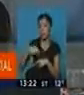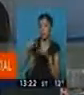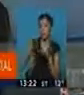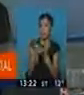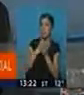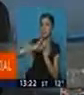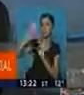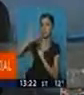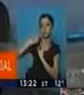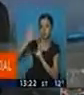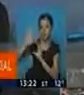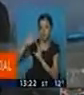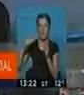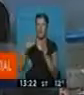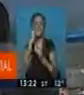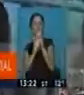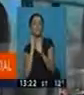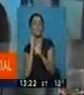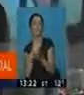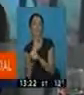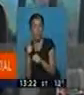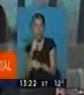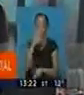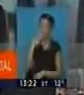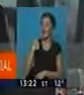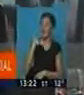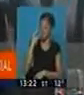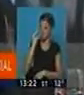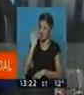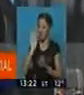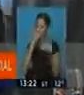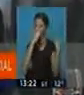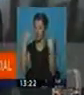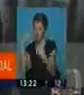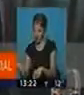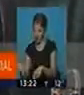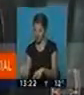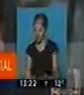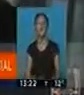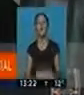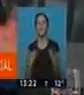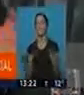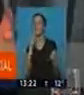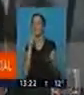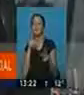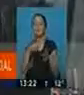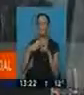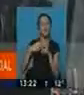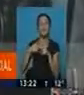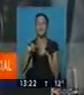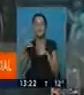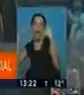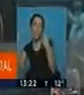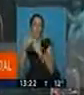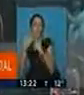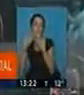tienen un entramado industrial que proteger, como sí tienen Argentina y Brasil. Entonces, una discusión que parece técnica entre acuerdo de libre comercio